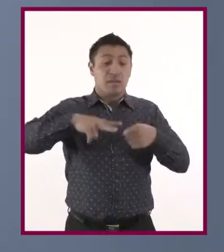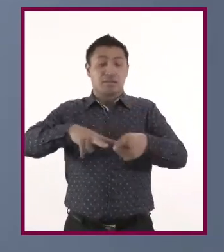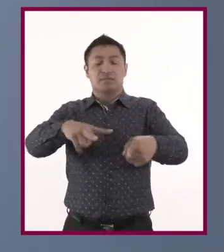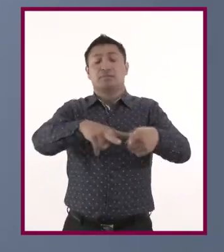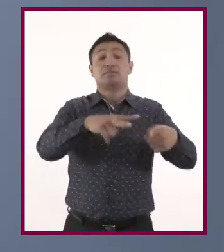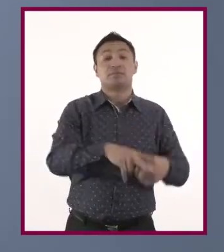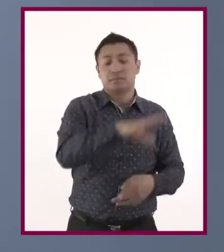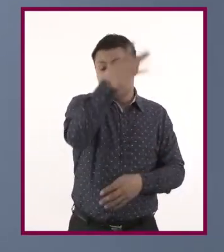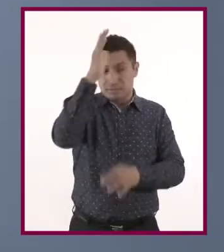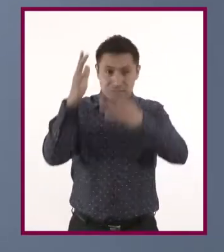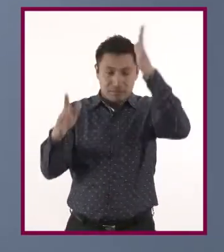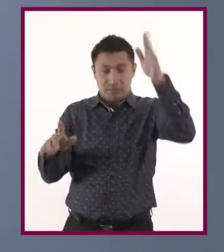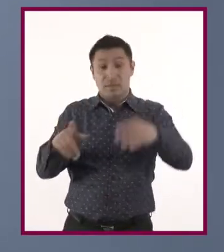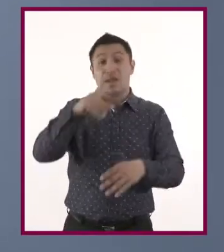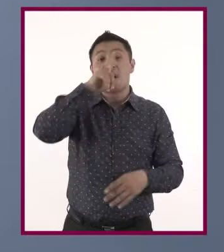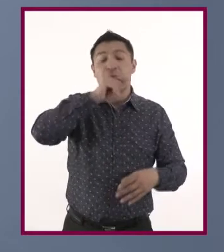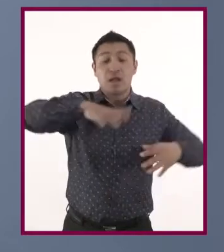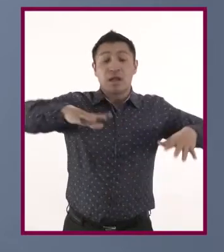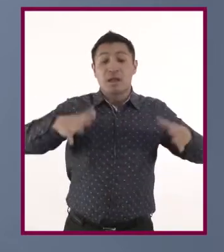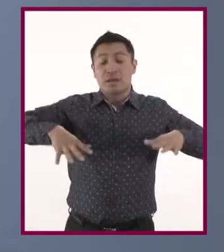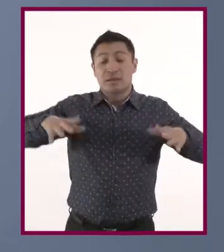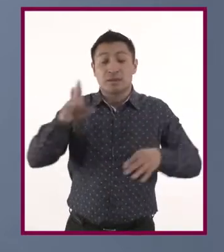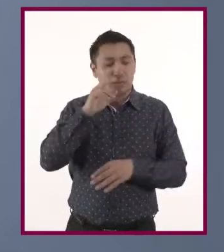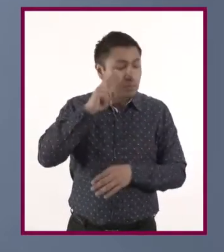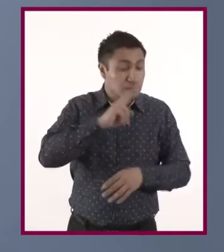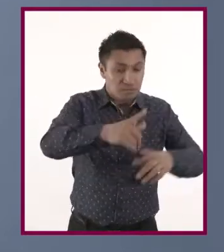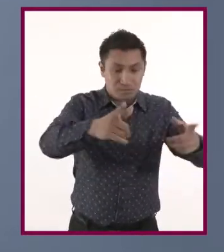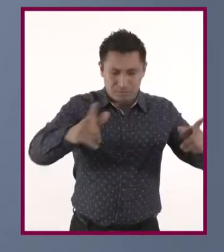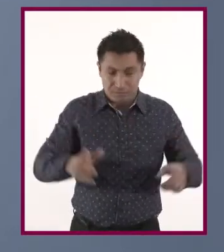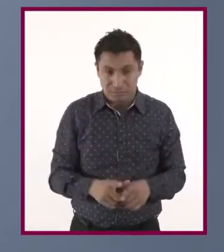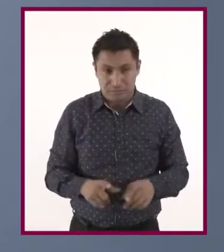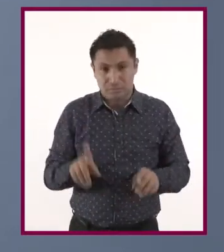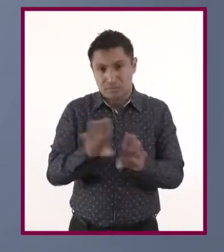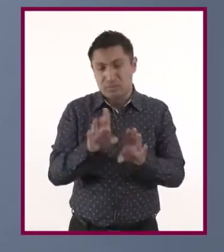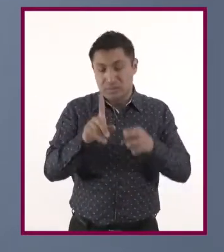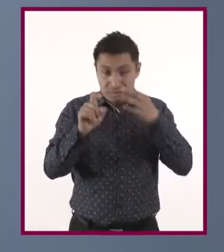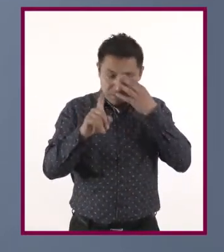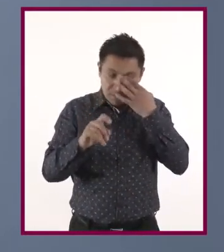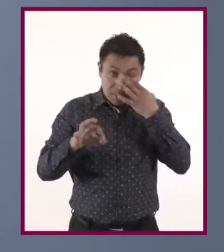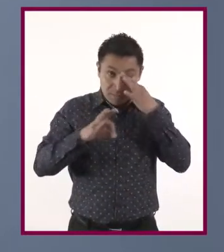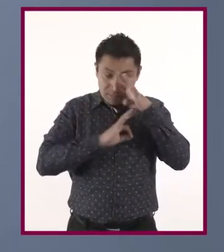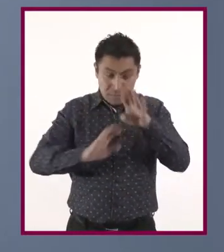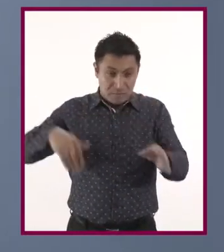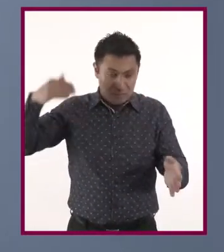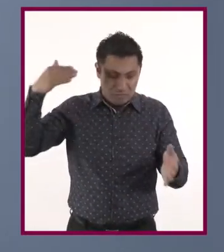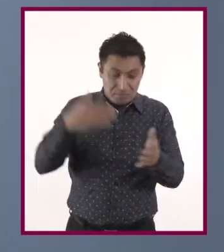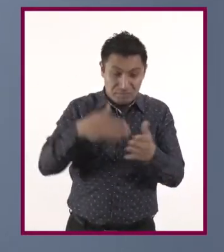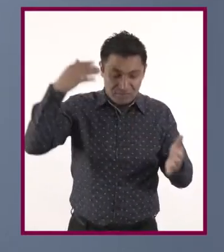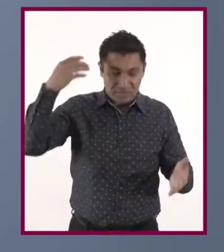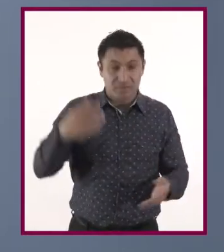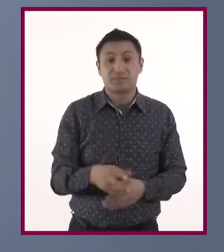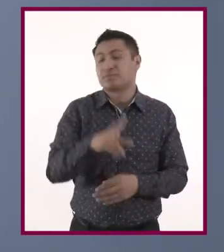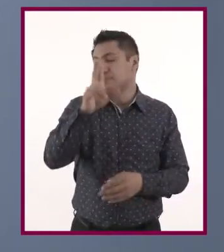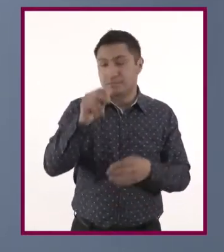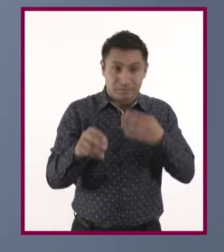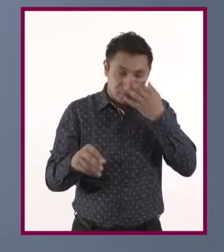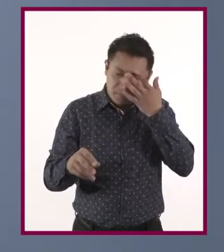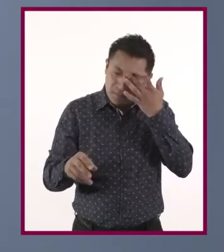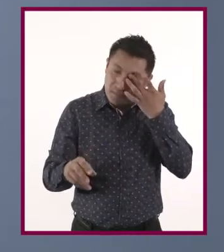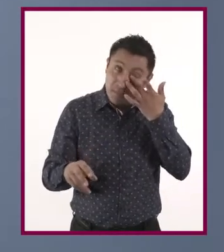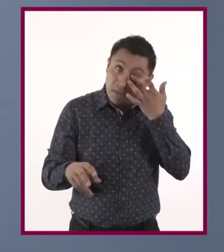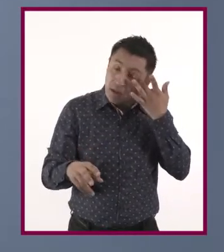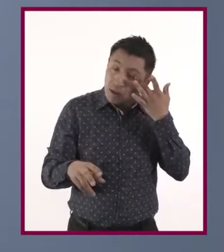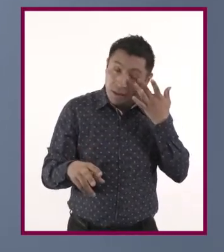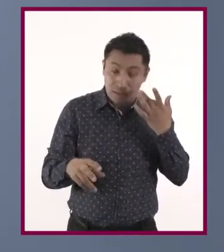paneles, las aves las interpretan como si fuera un lago, como si fuera agua y que puedan chocar contra ellos. Sin embargo,